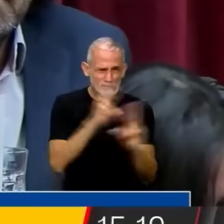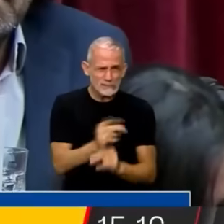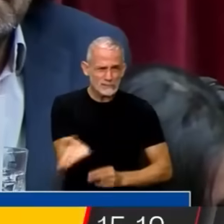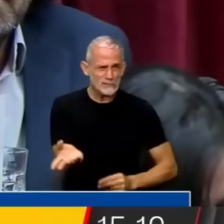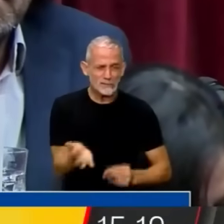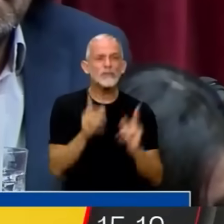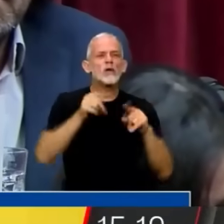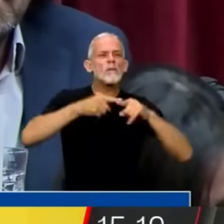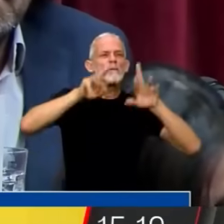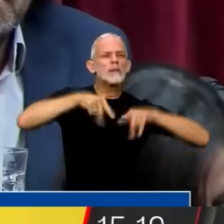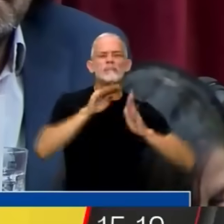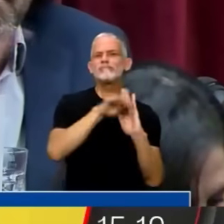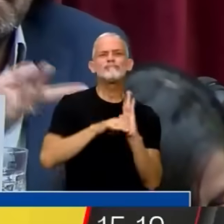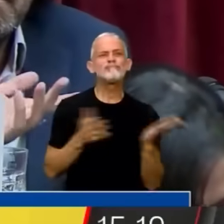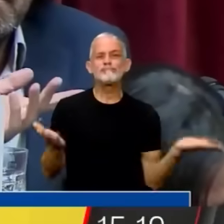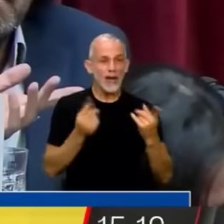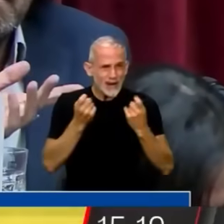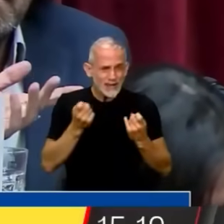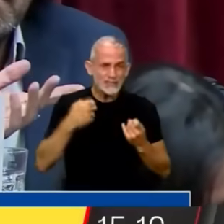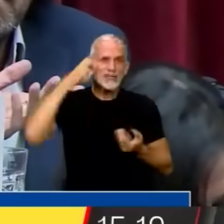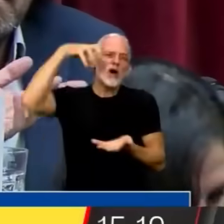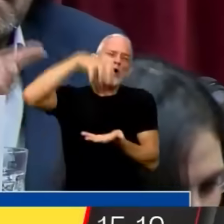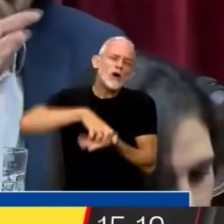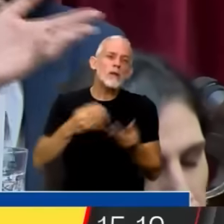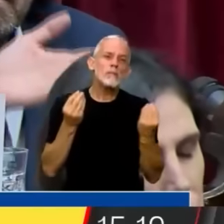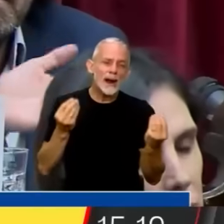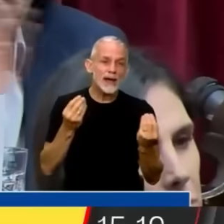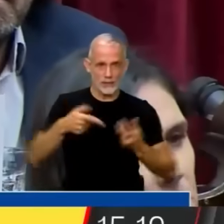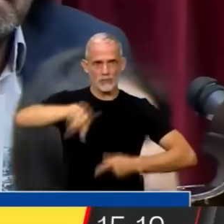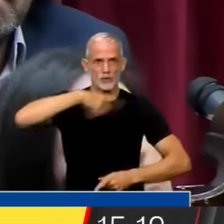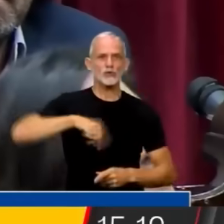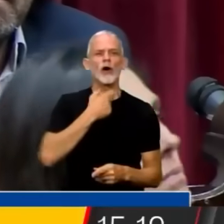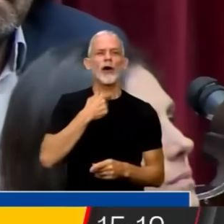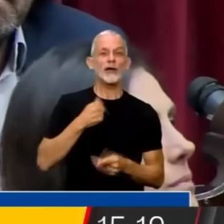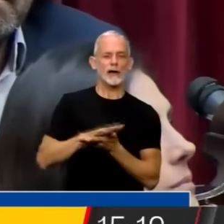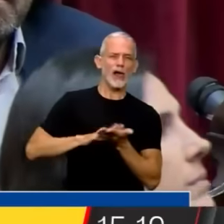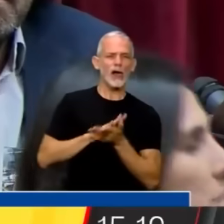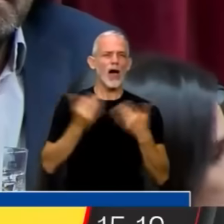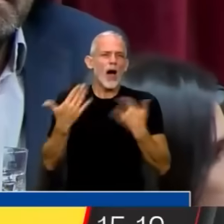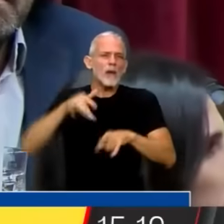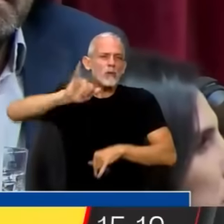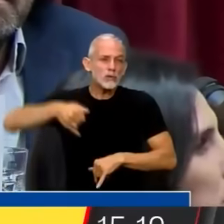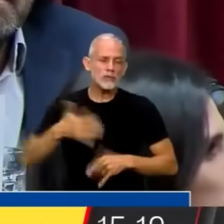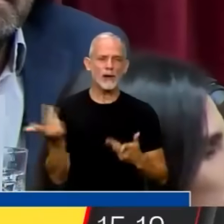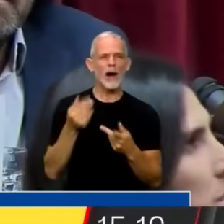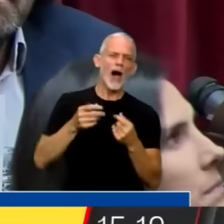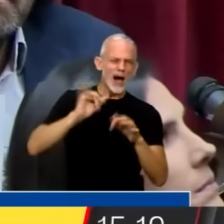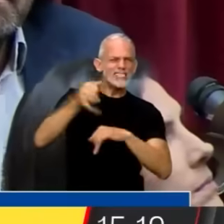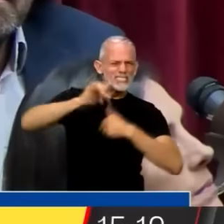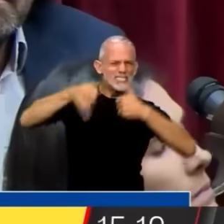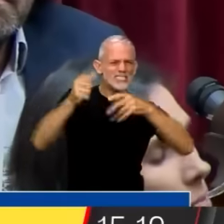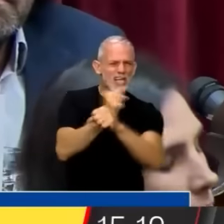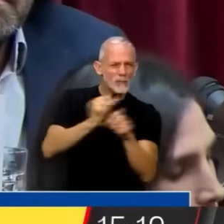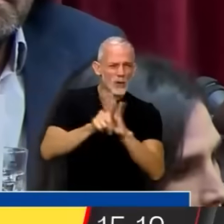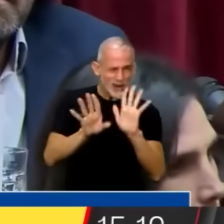lo tanto una política que va a necesitar de este Congreso y de quienes quieran gustosos acompañarlos y les allanen el camino.